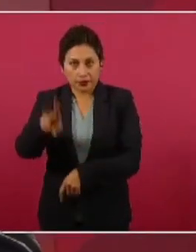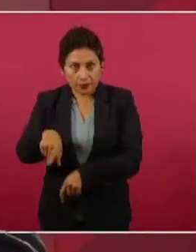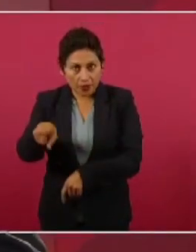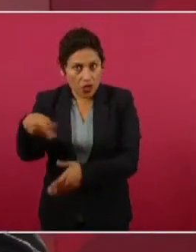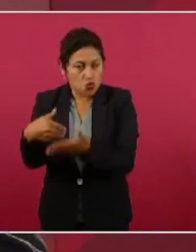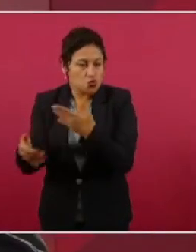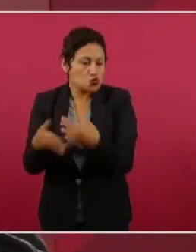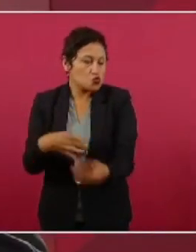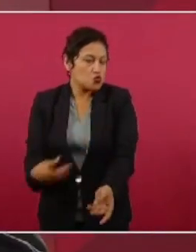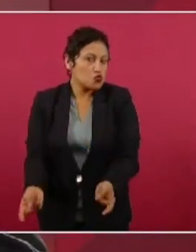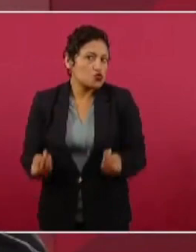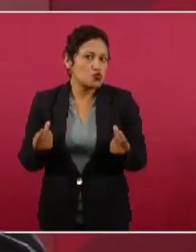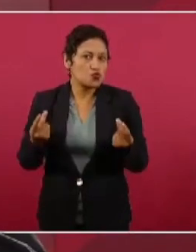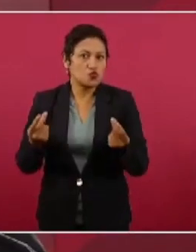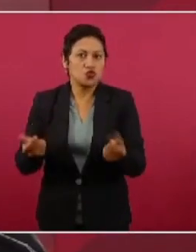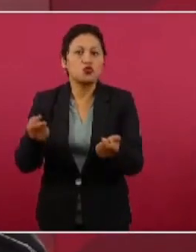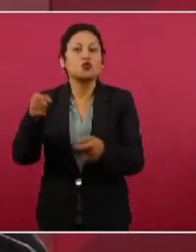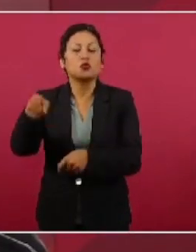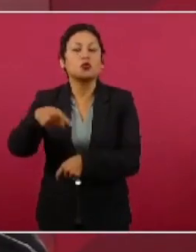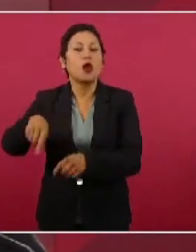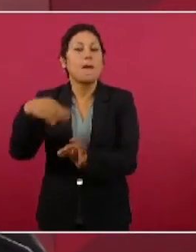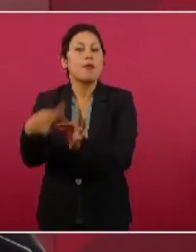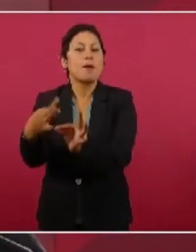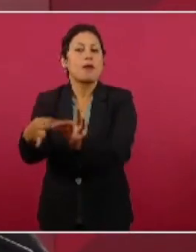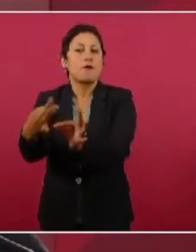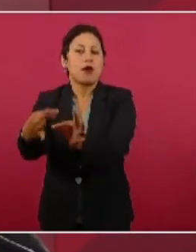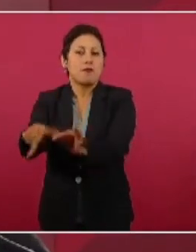Lo que puedan perder de tiempo